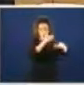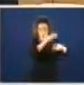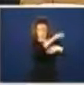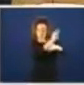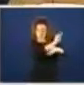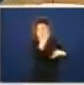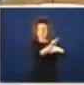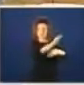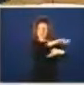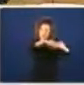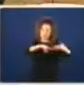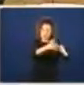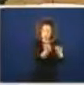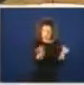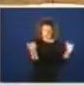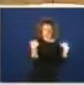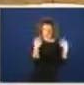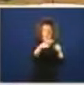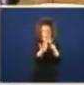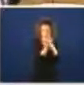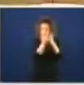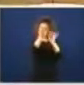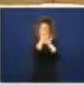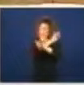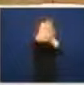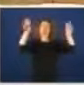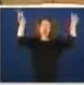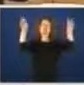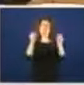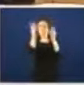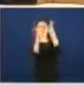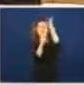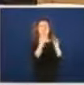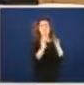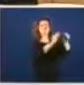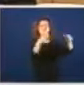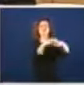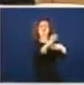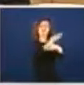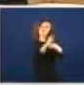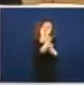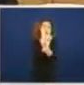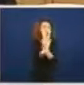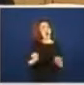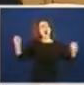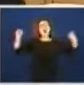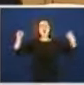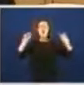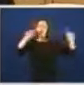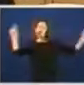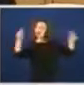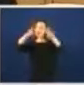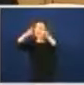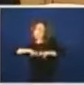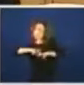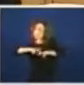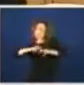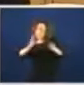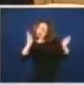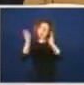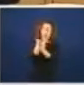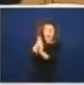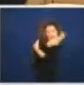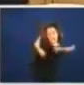responsabilidade de poñer negro sobre blanco Na contabilidade do seu partido Ainda que os feitos investigados Fosen dun periodo